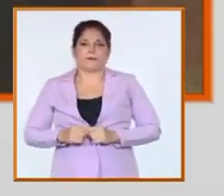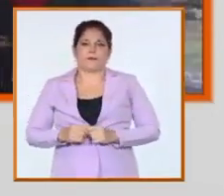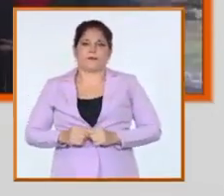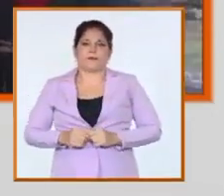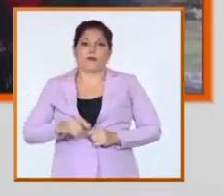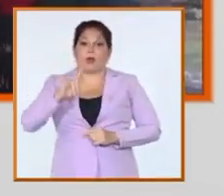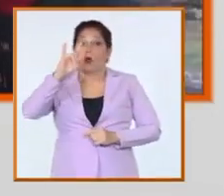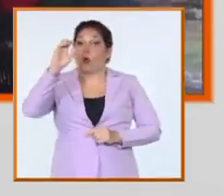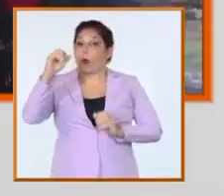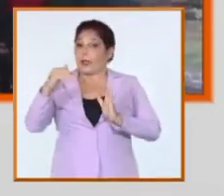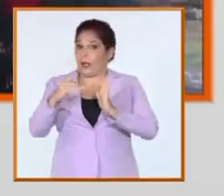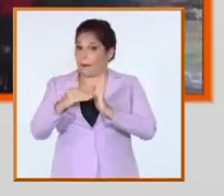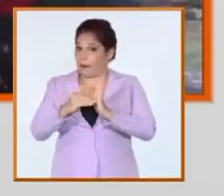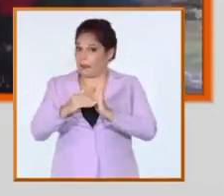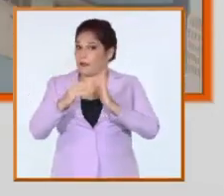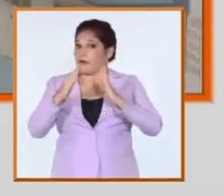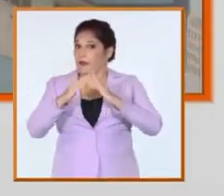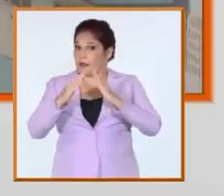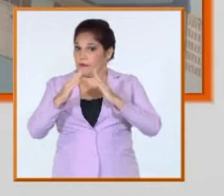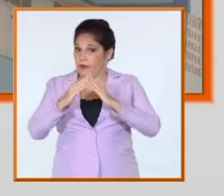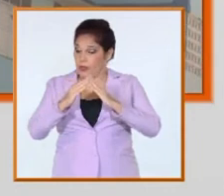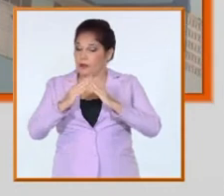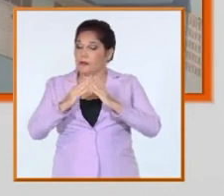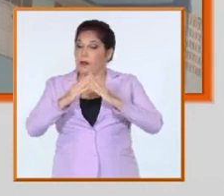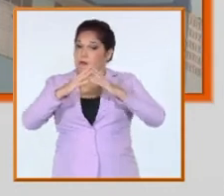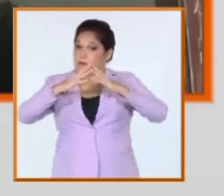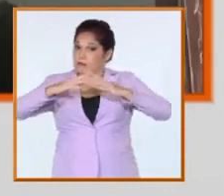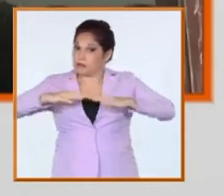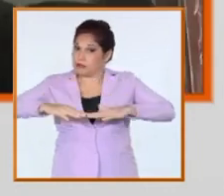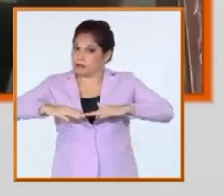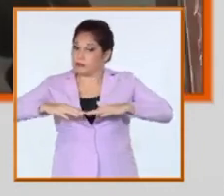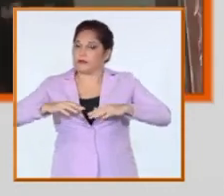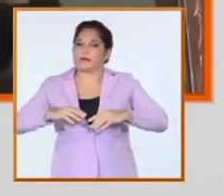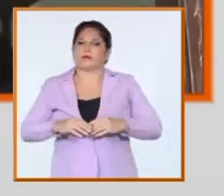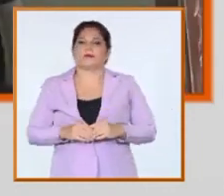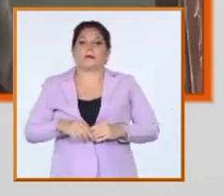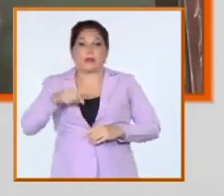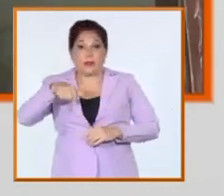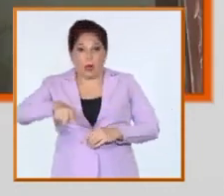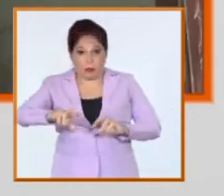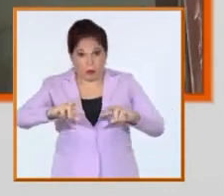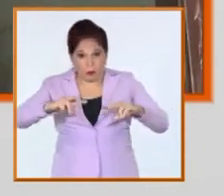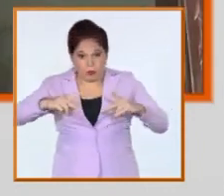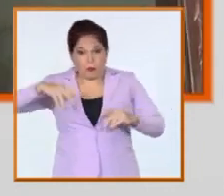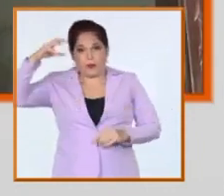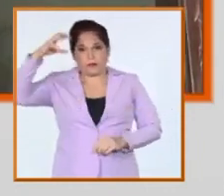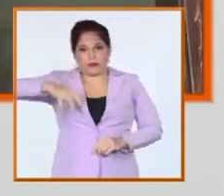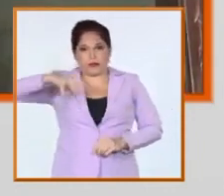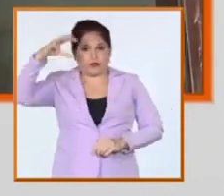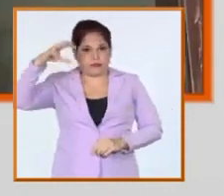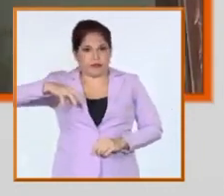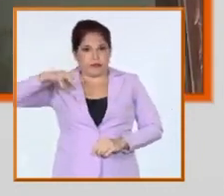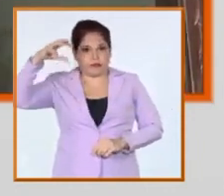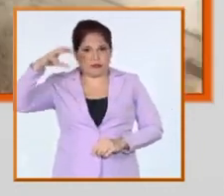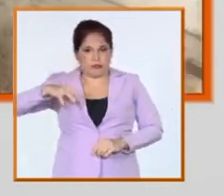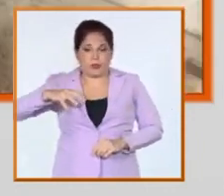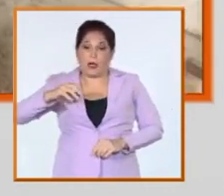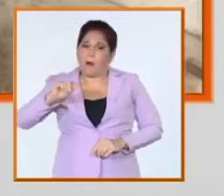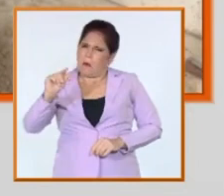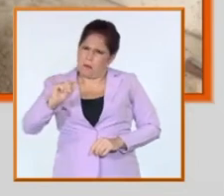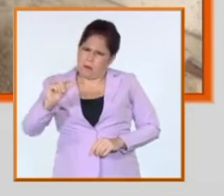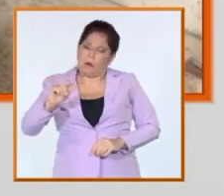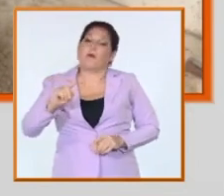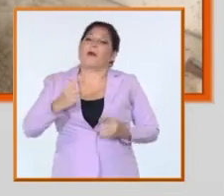afectación fueron 90.000 viviendas afectadas en en Pinar del Río y ahora otro otro evento natural Hace unos días tuve un evento natural mucho menor pero también